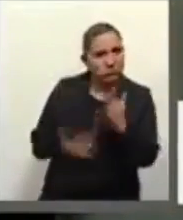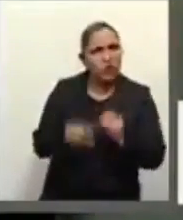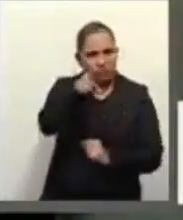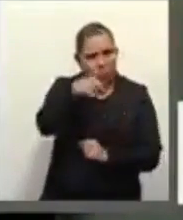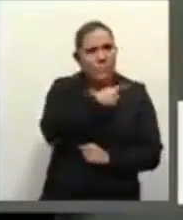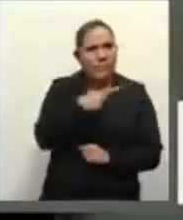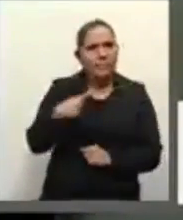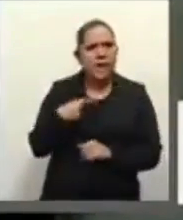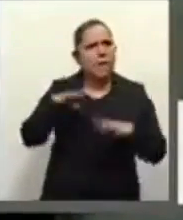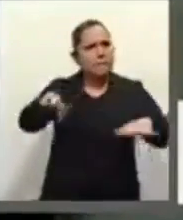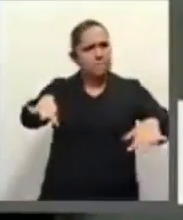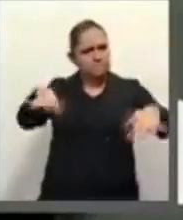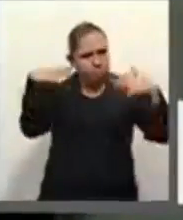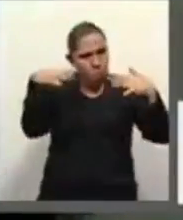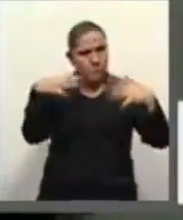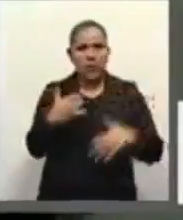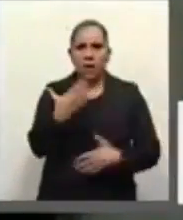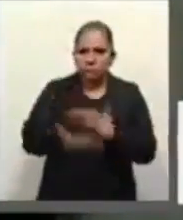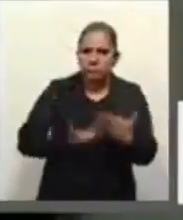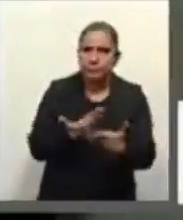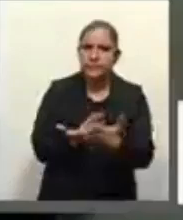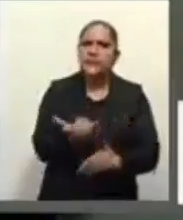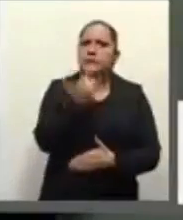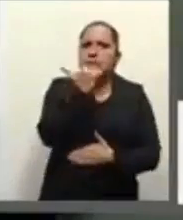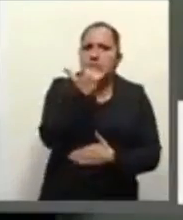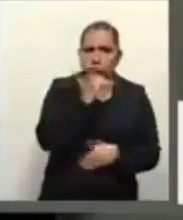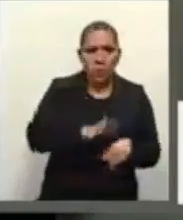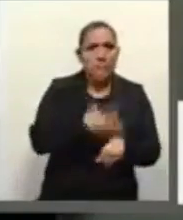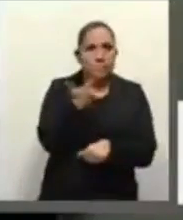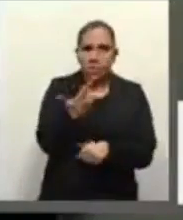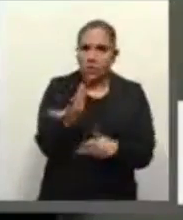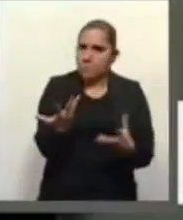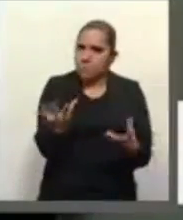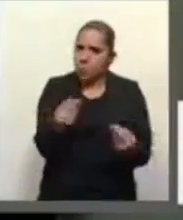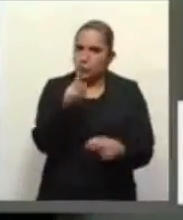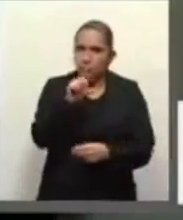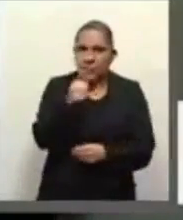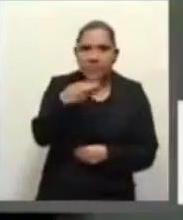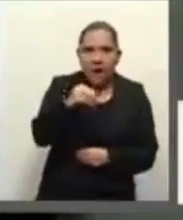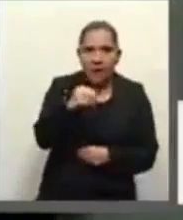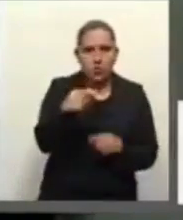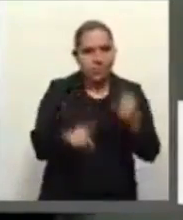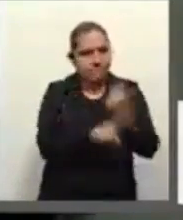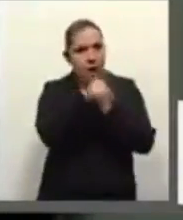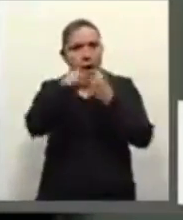este país por los miles y millones de daños al